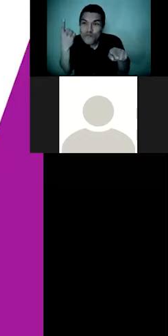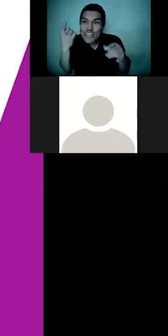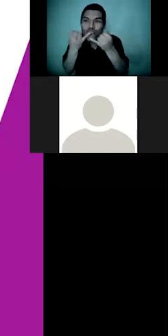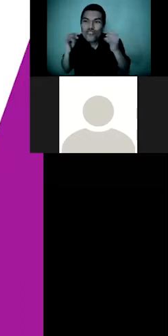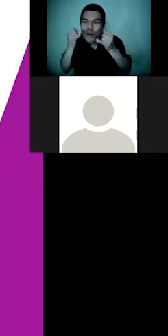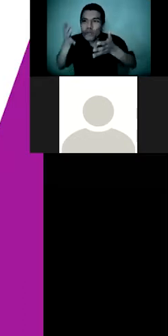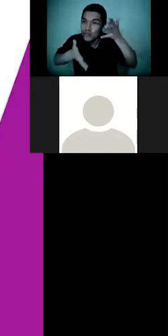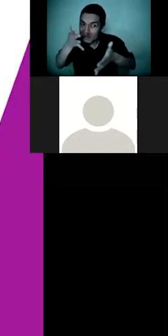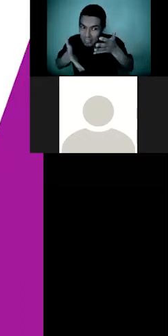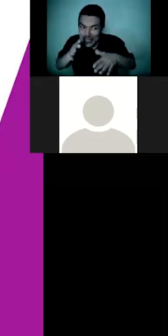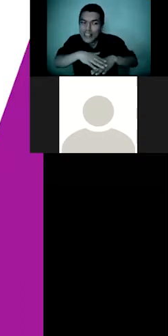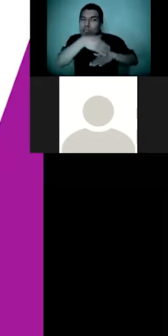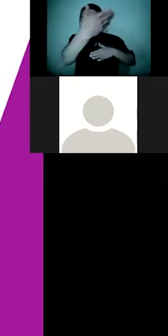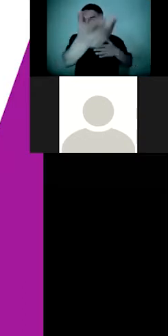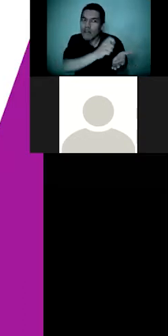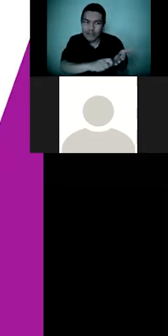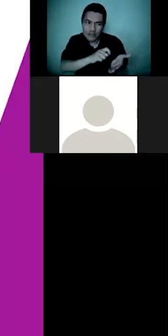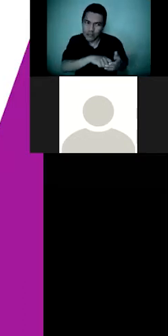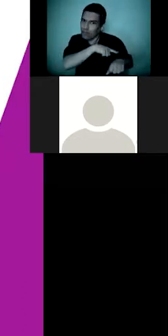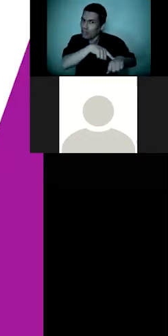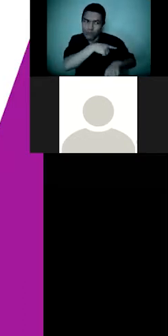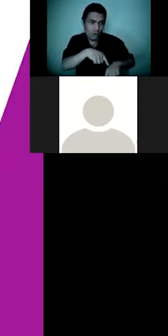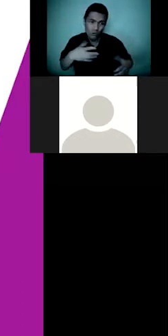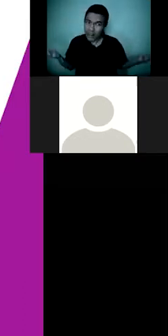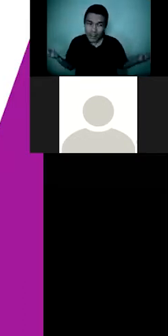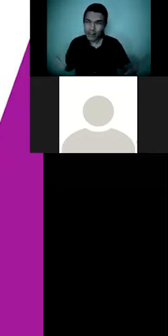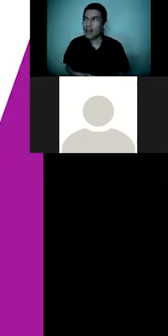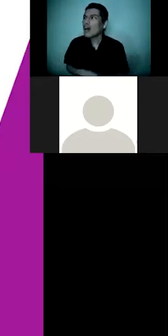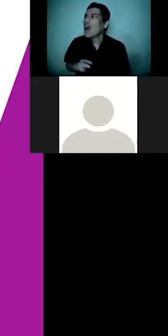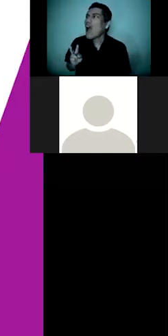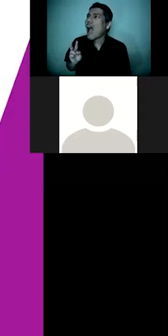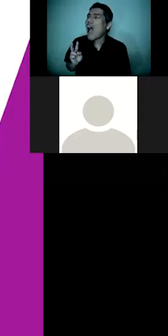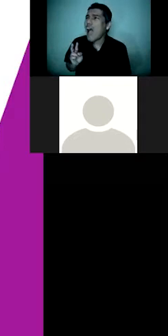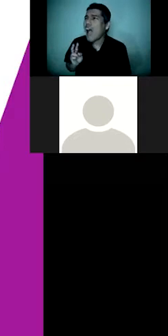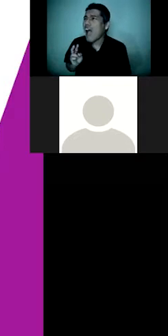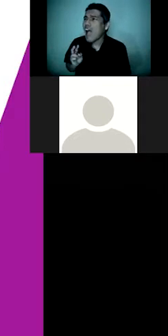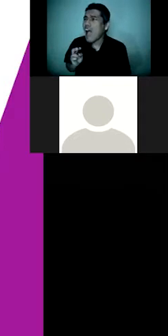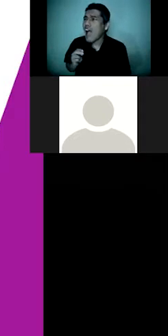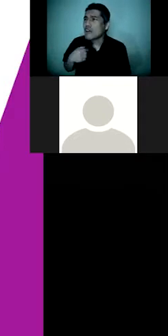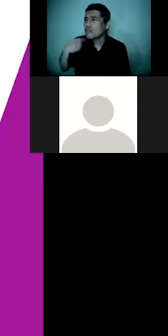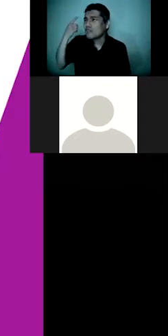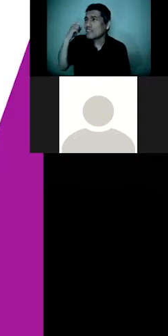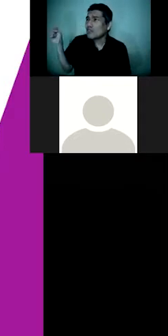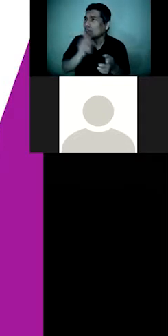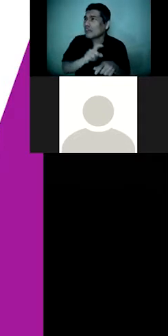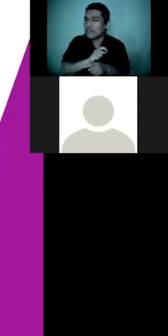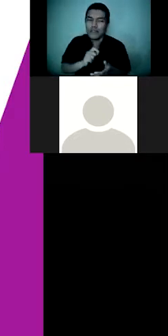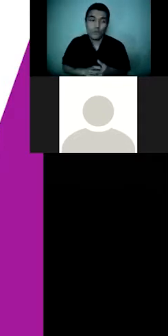más importante es el primer idioma, la lengua de señas, y después la lengua escrita.